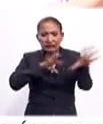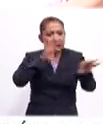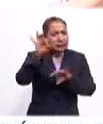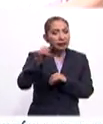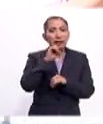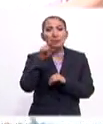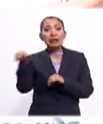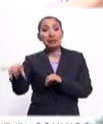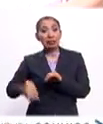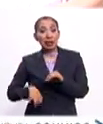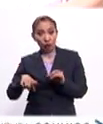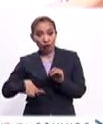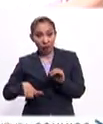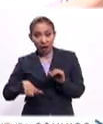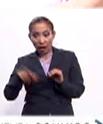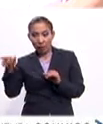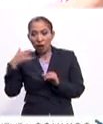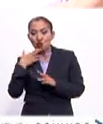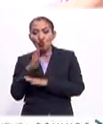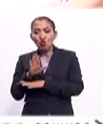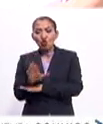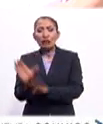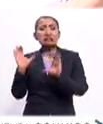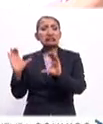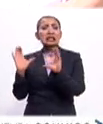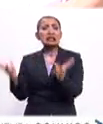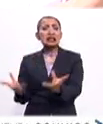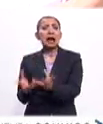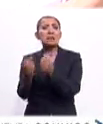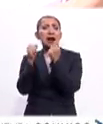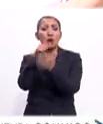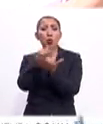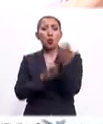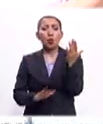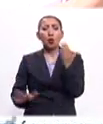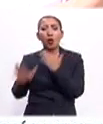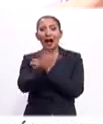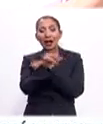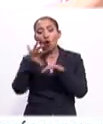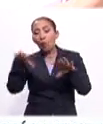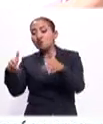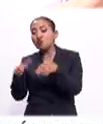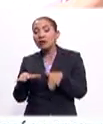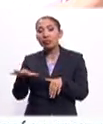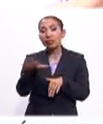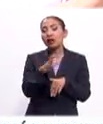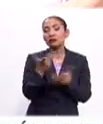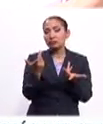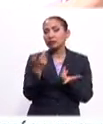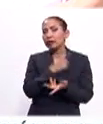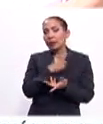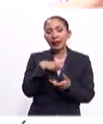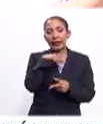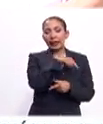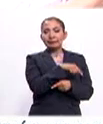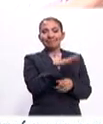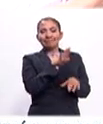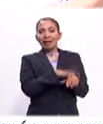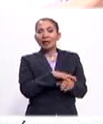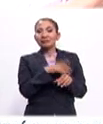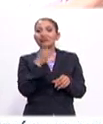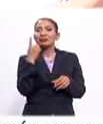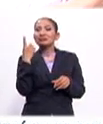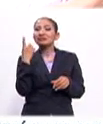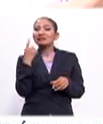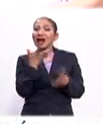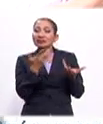Pero también está interesado en preservar y en recuperar esas zonas en las comunidades. ¿Qué tendría que hacer básicamente